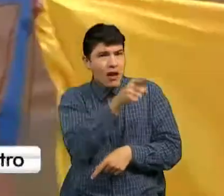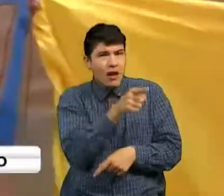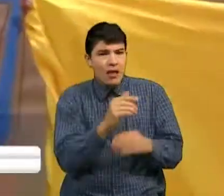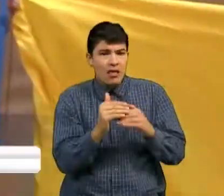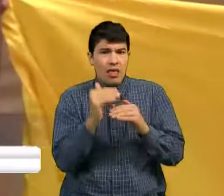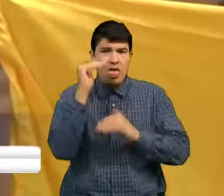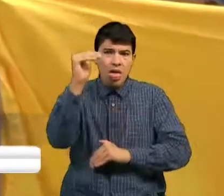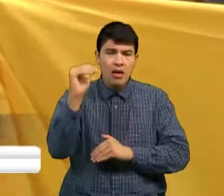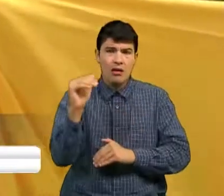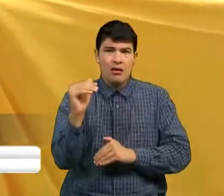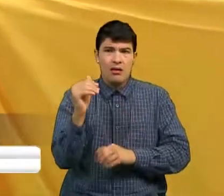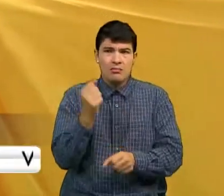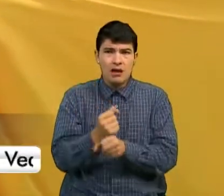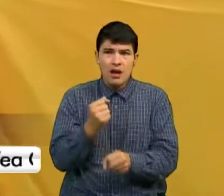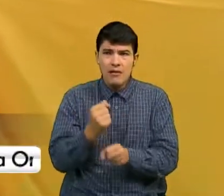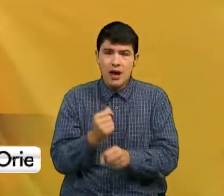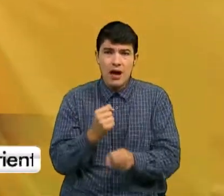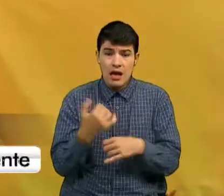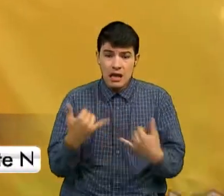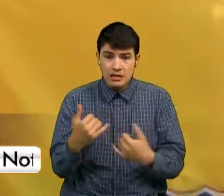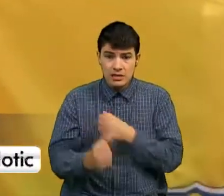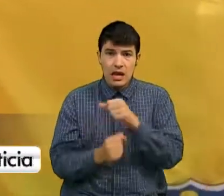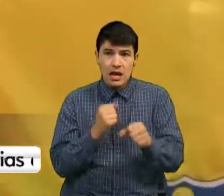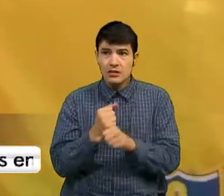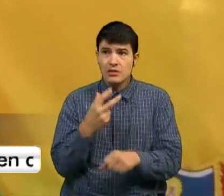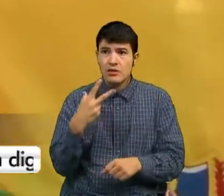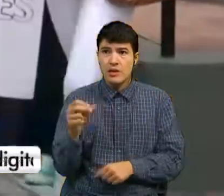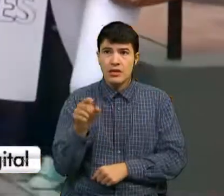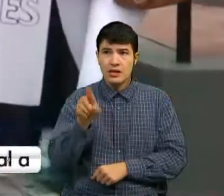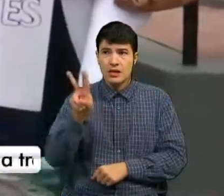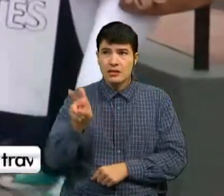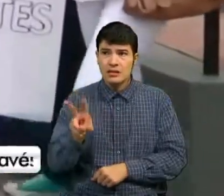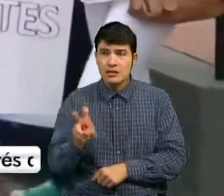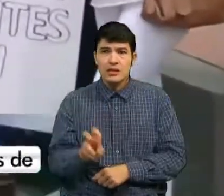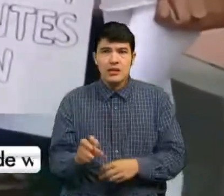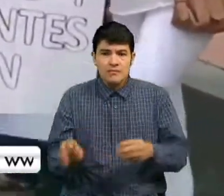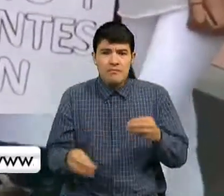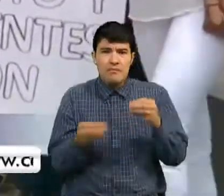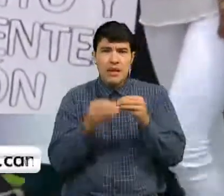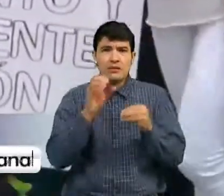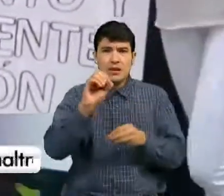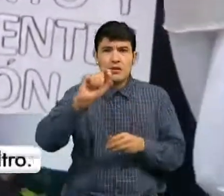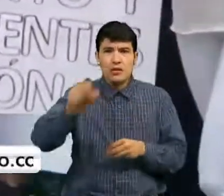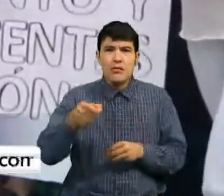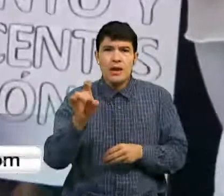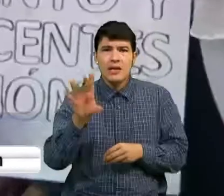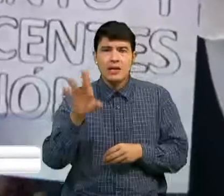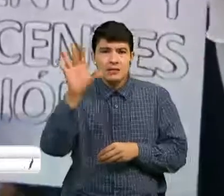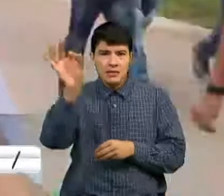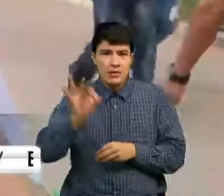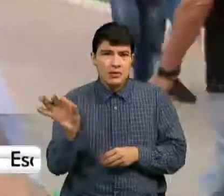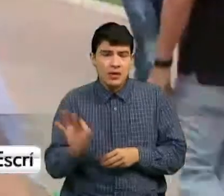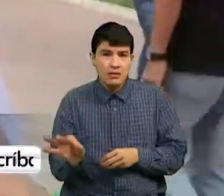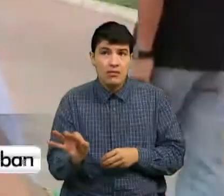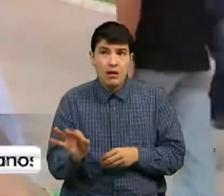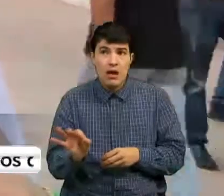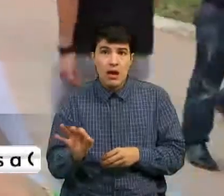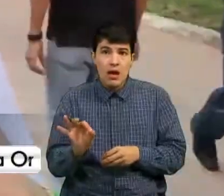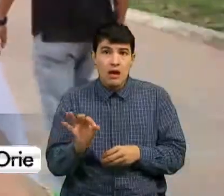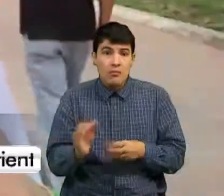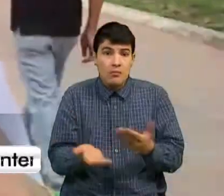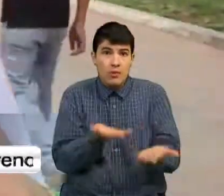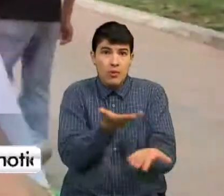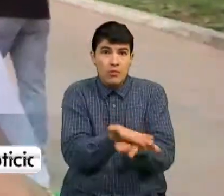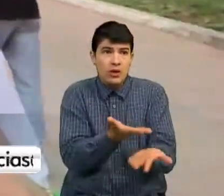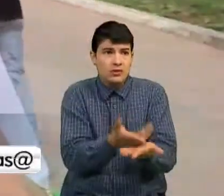incremento salarial para los trabajadores para el 2017 sea la inflación más 0.15%, lógicamente propuesta que los